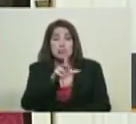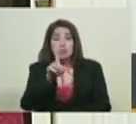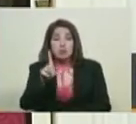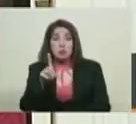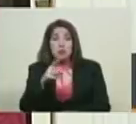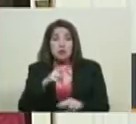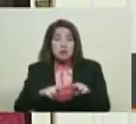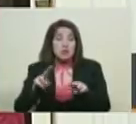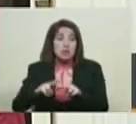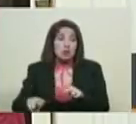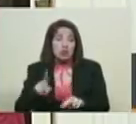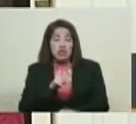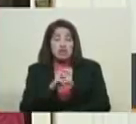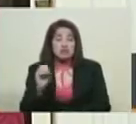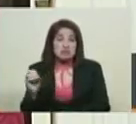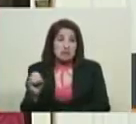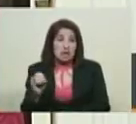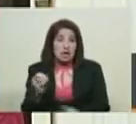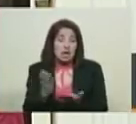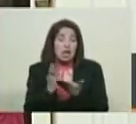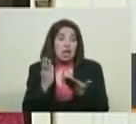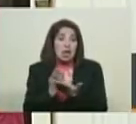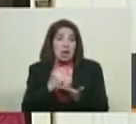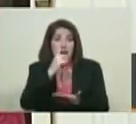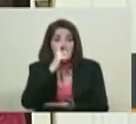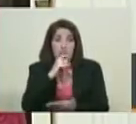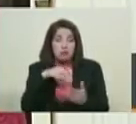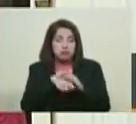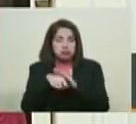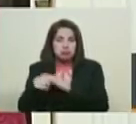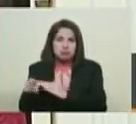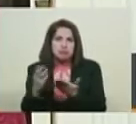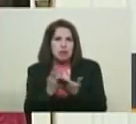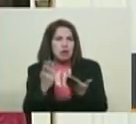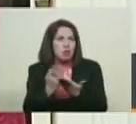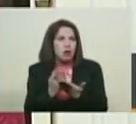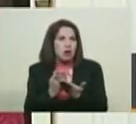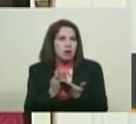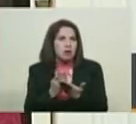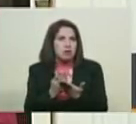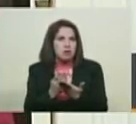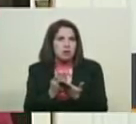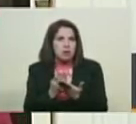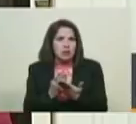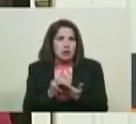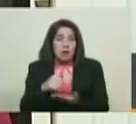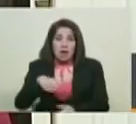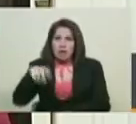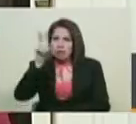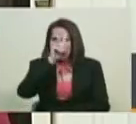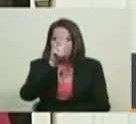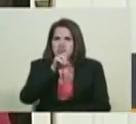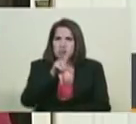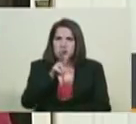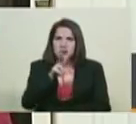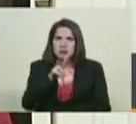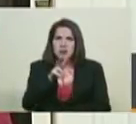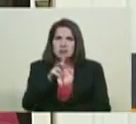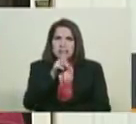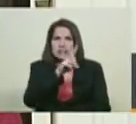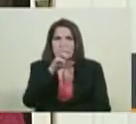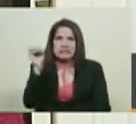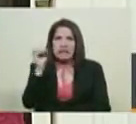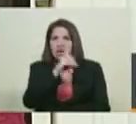100 niños en edad escolar pueden ingresar a la escuela. En Venezuela ingresan 100 de